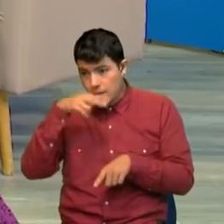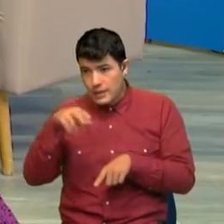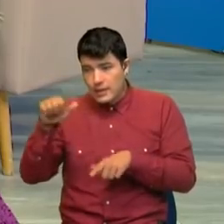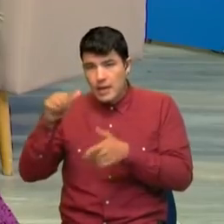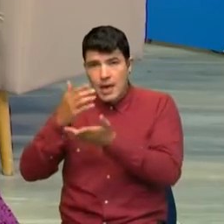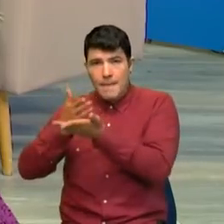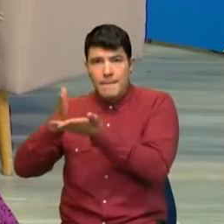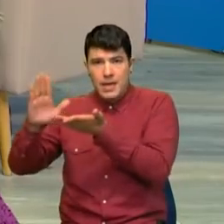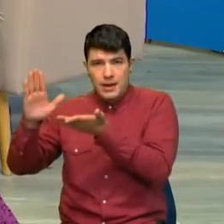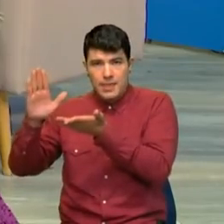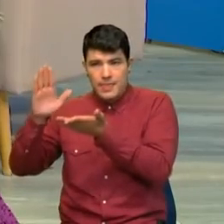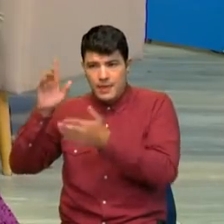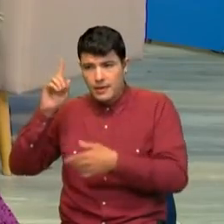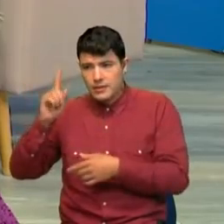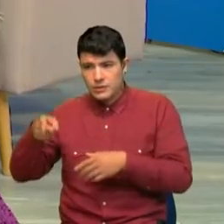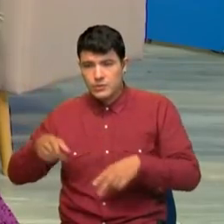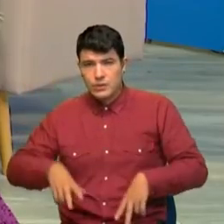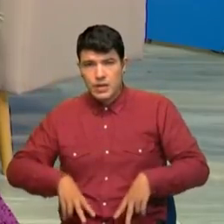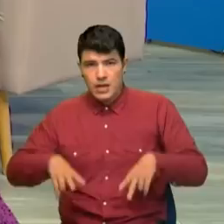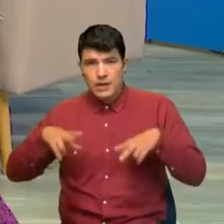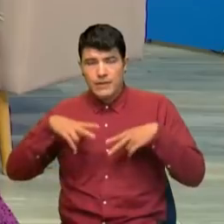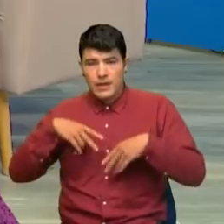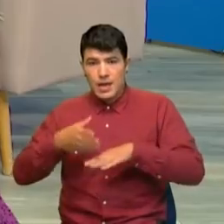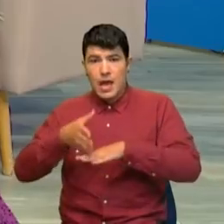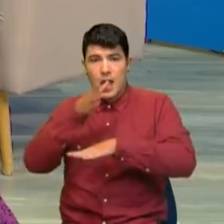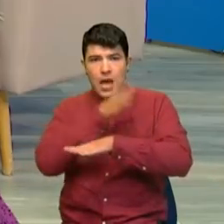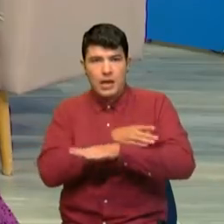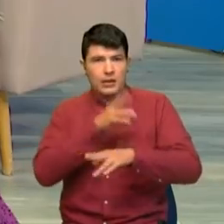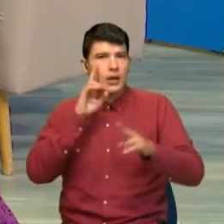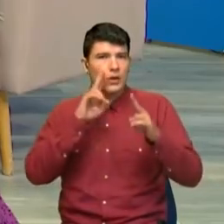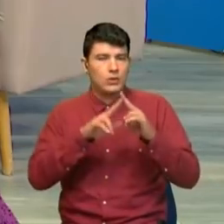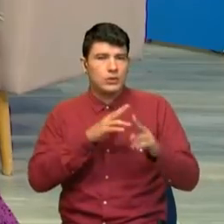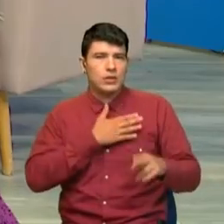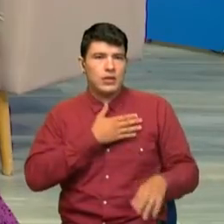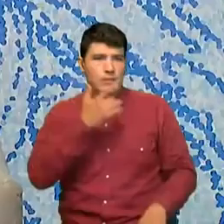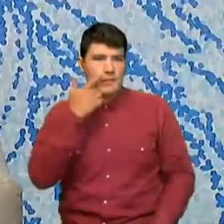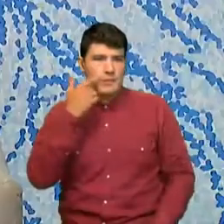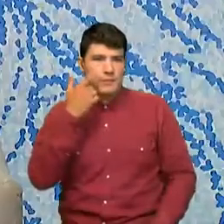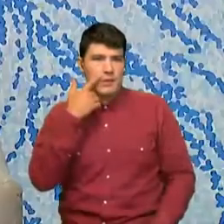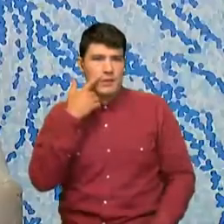fuera de la vida de ella, o sea, antes de que conociera a mi papá.